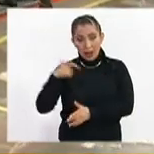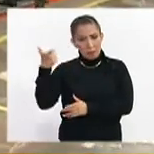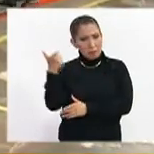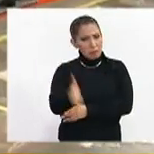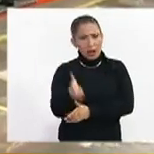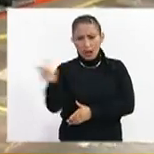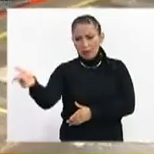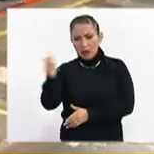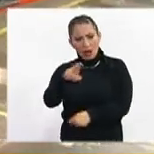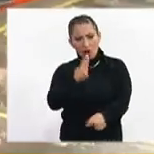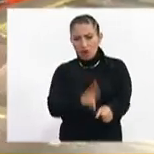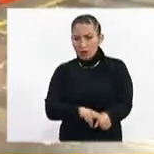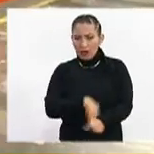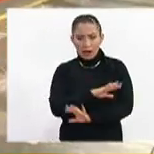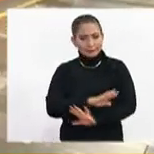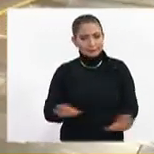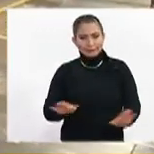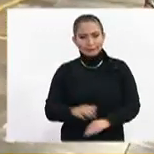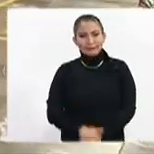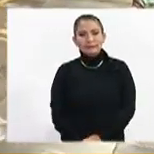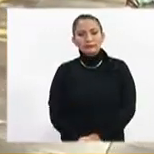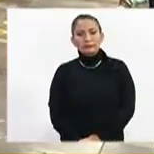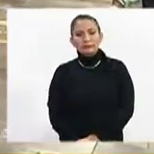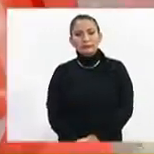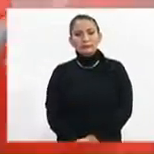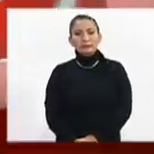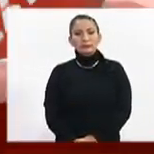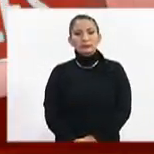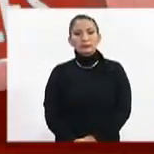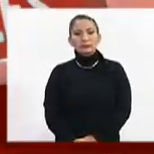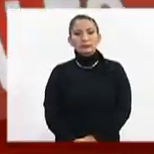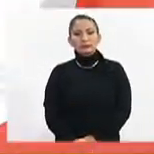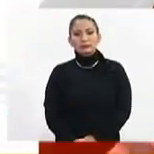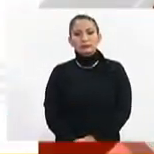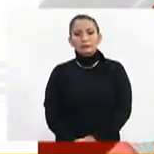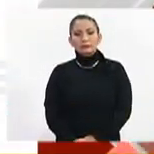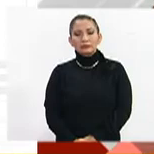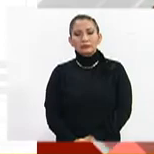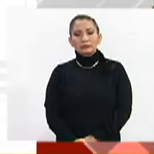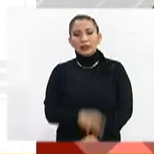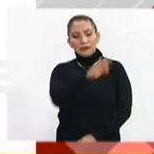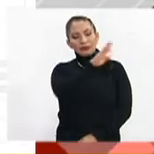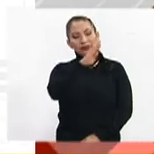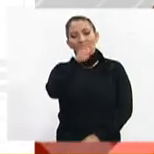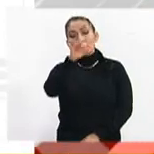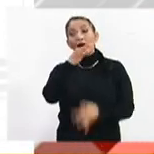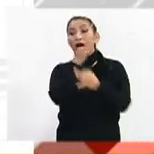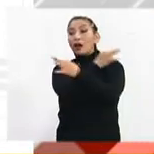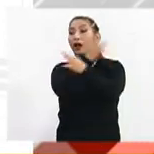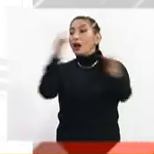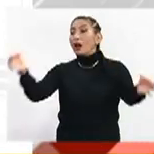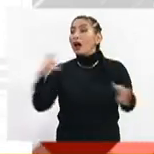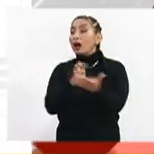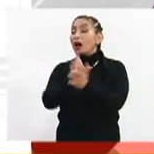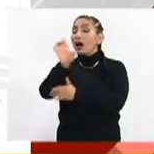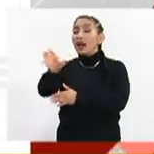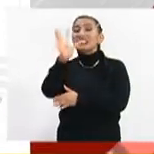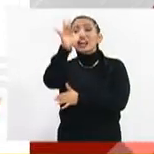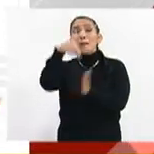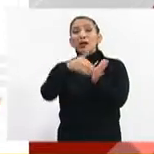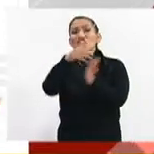el cobro de las tarifas regresa a su horario habitual. El FBI lanzó una recompensa de